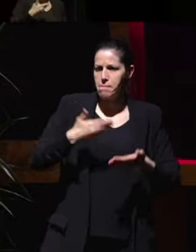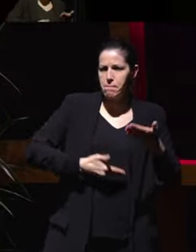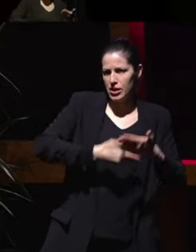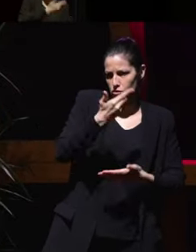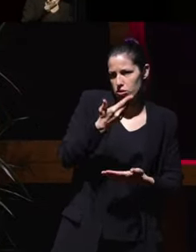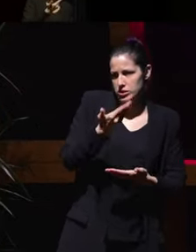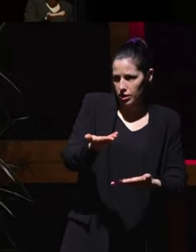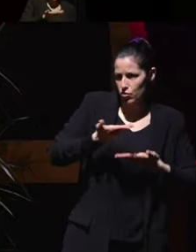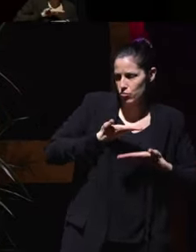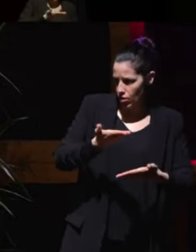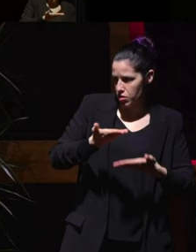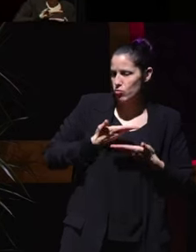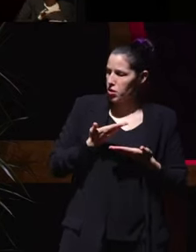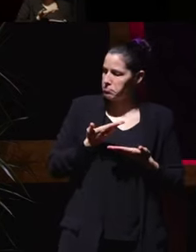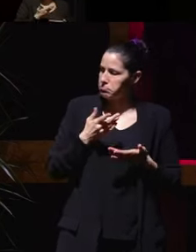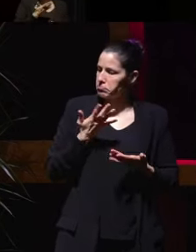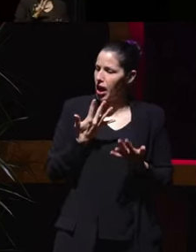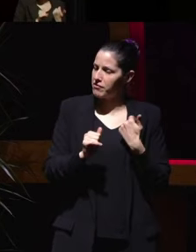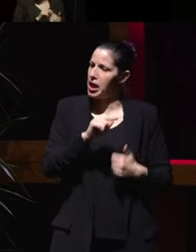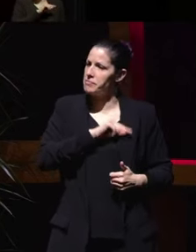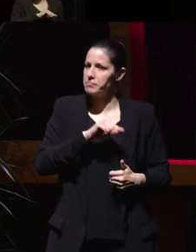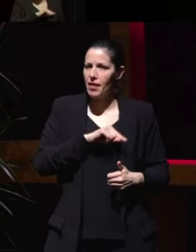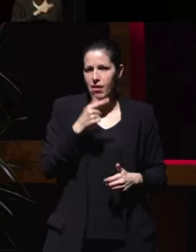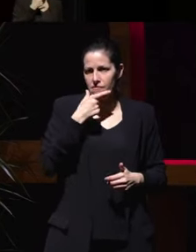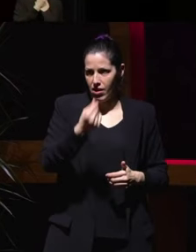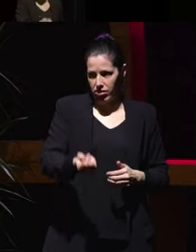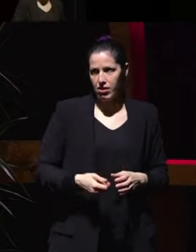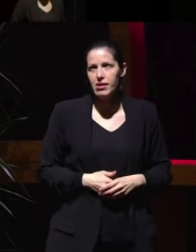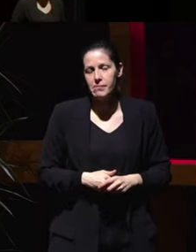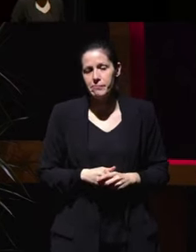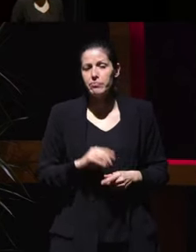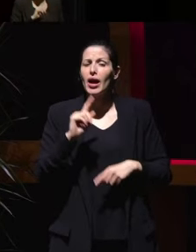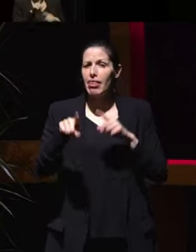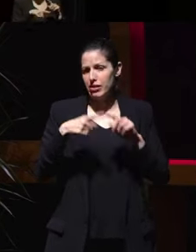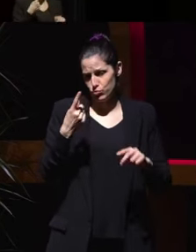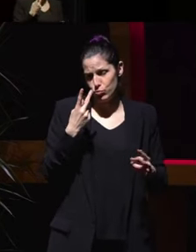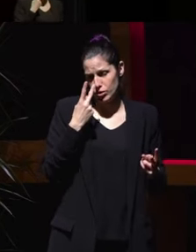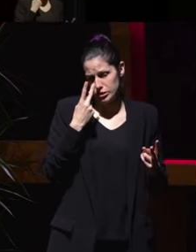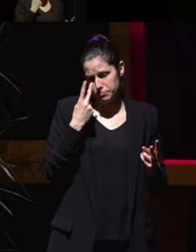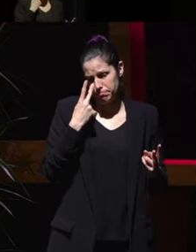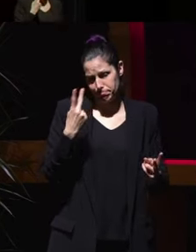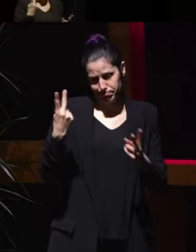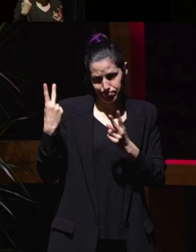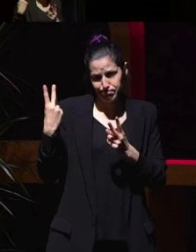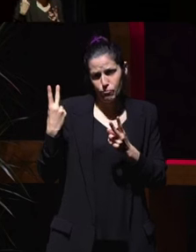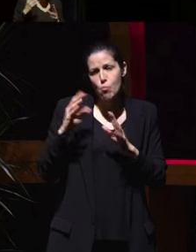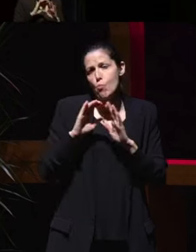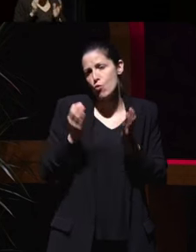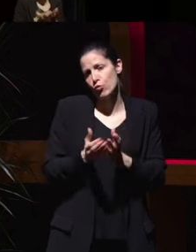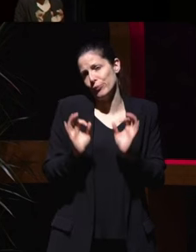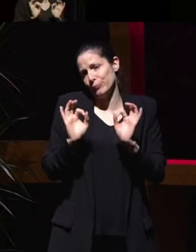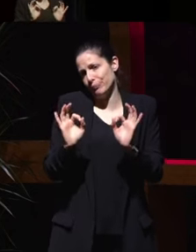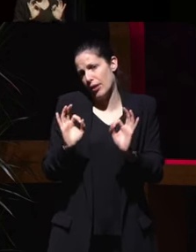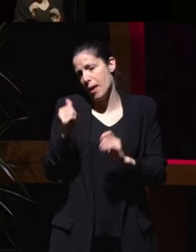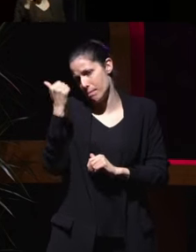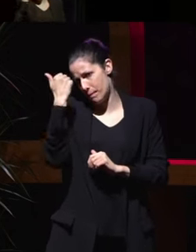e que para min foi fácil, aínda que, como veremos despois, estamos nun mundo masculino no que eses